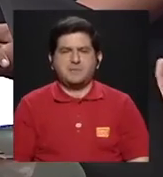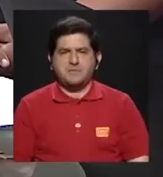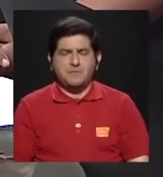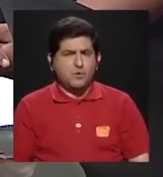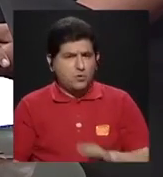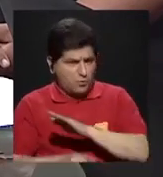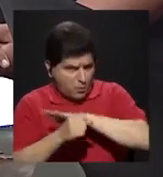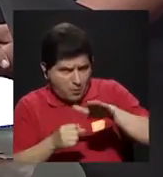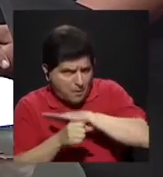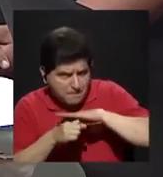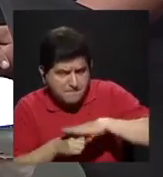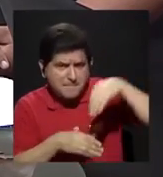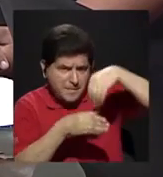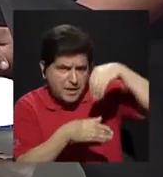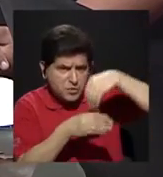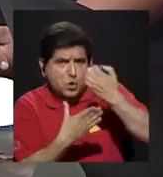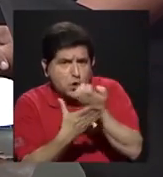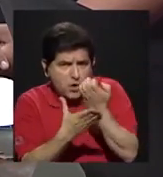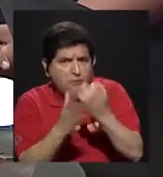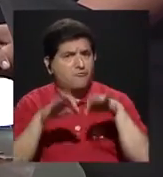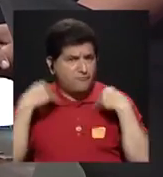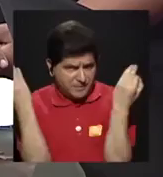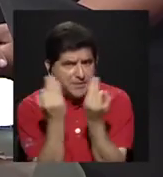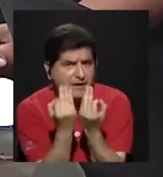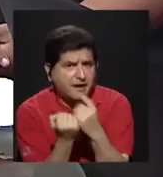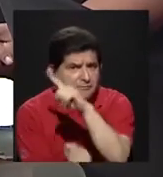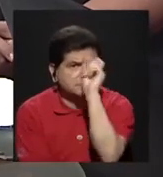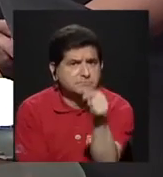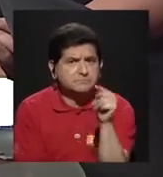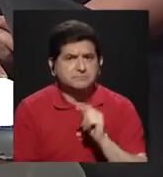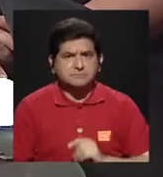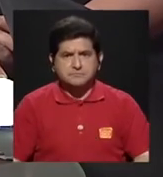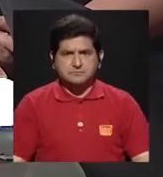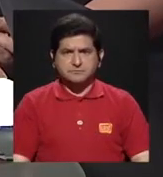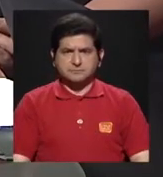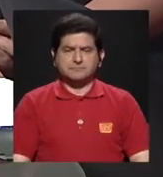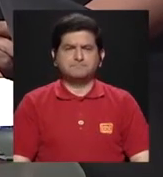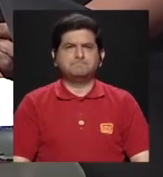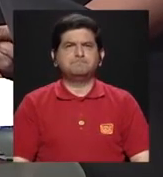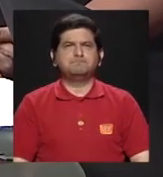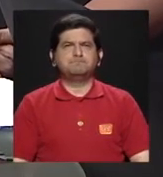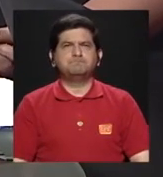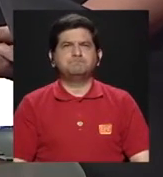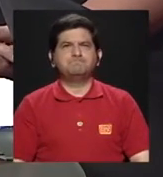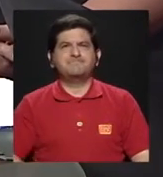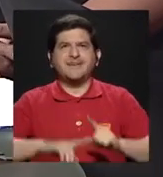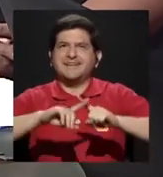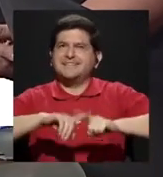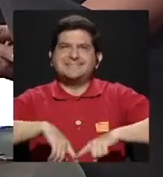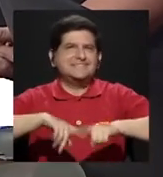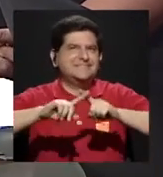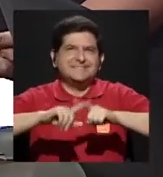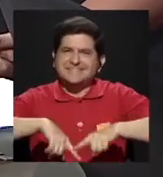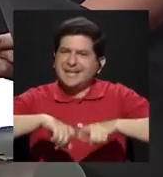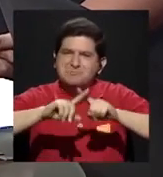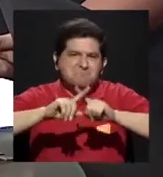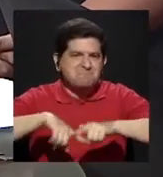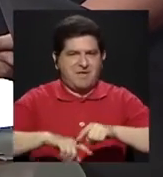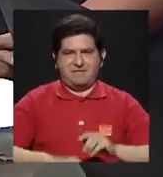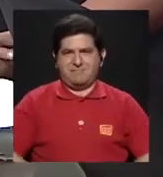suficiente para los ingresos de ustedes en sus familias? Eso depende Depende